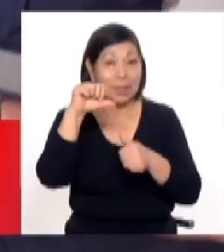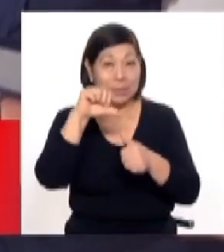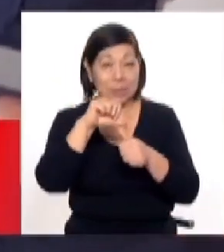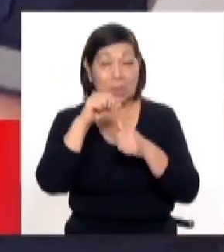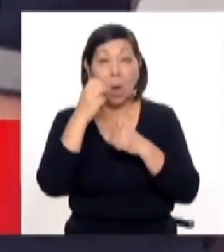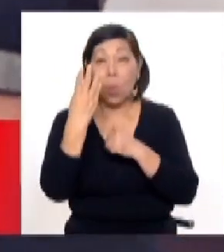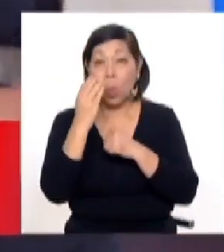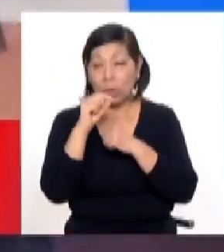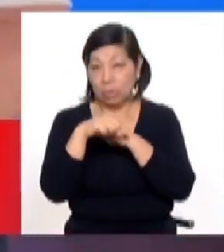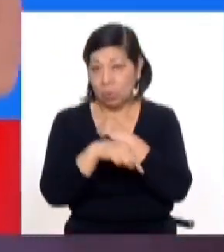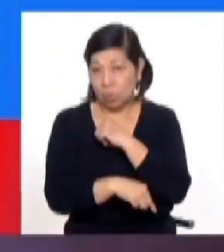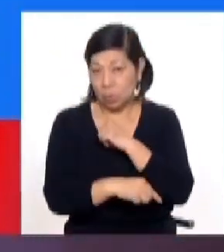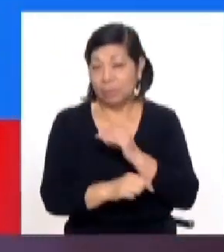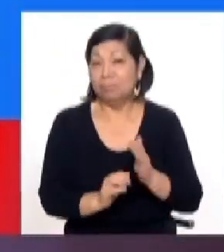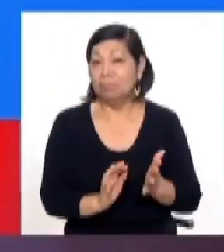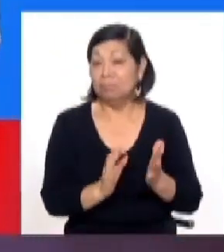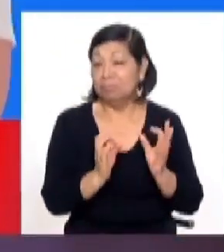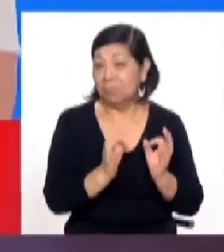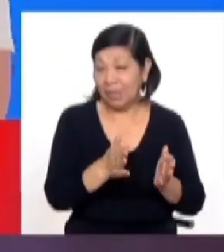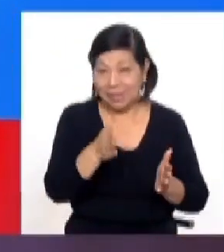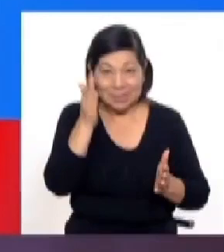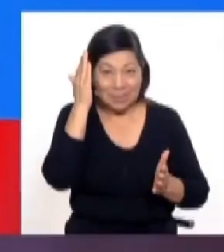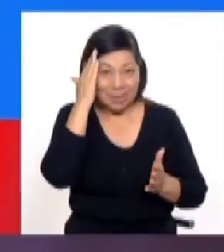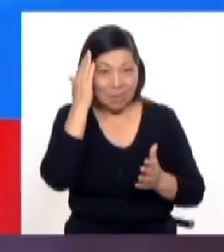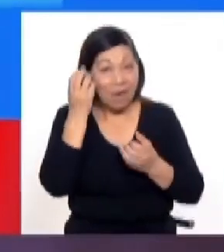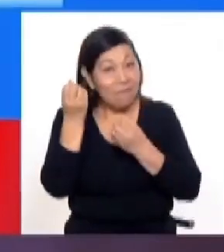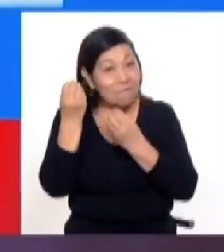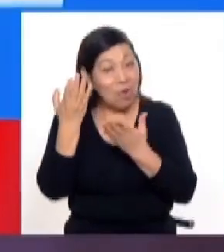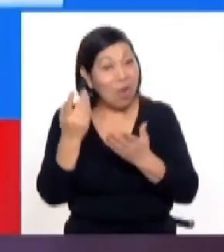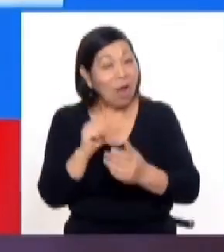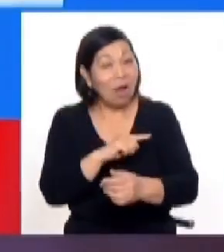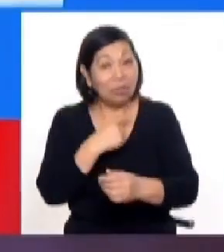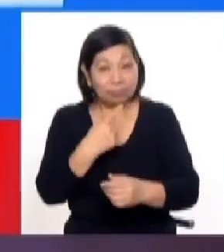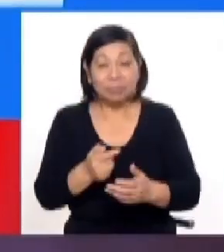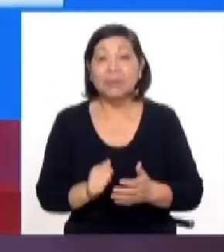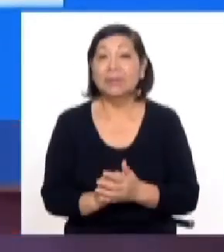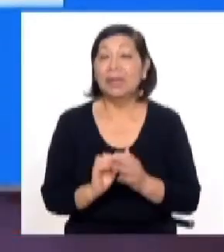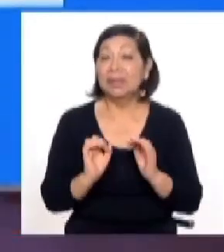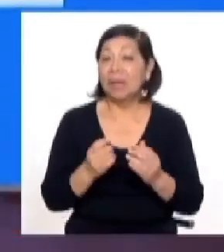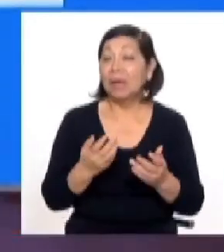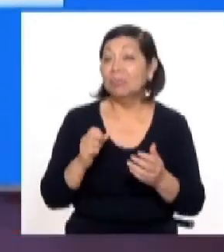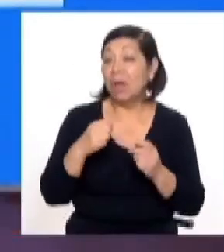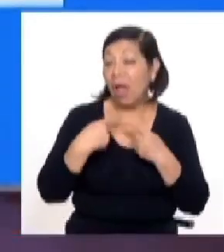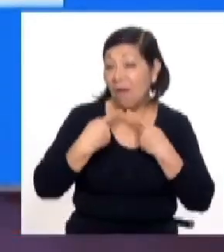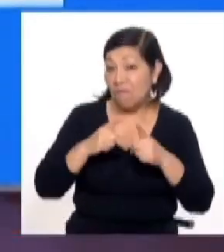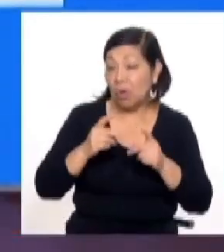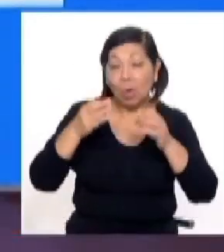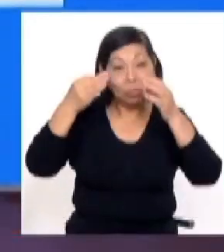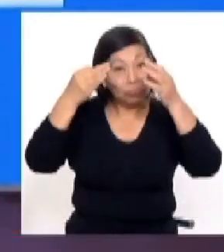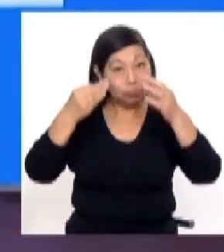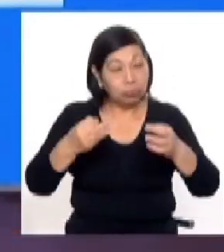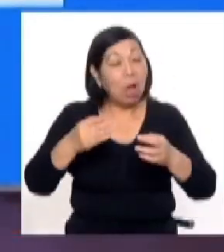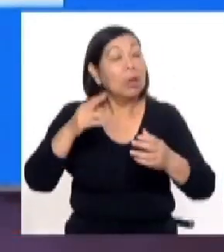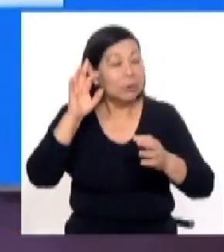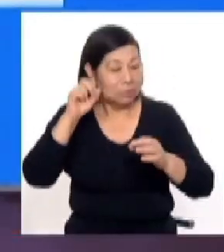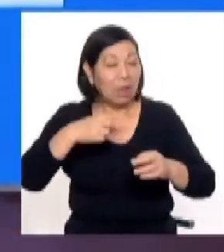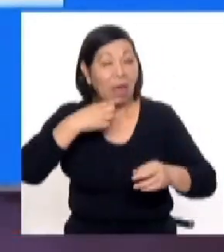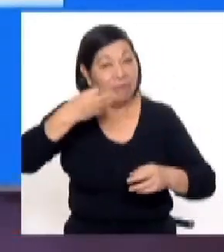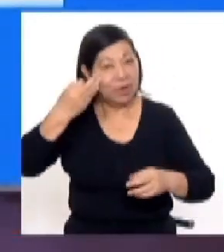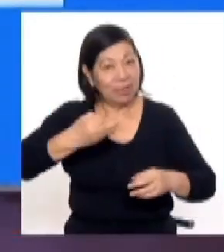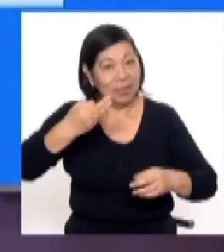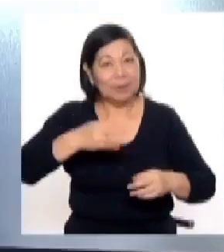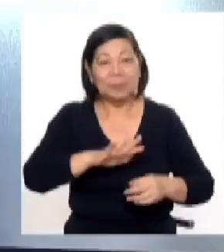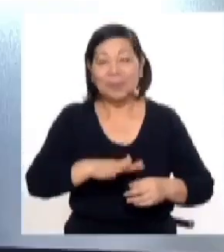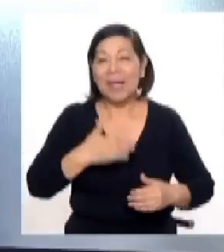y de 40 en el sur ya saben mis amigos siempre consula información de fuentes oficiales ya que senami brinda información oportuna y confiable al servicio de la